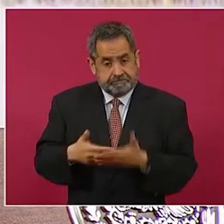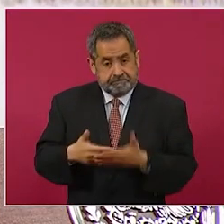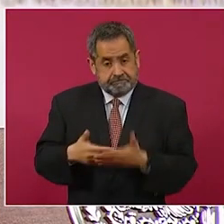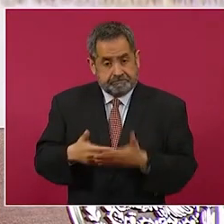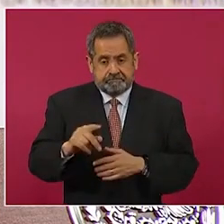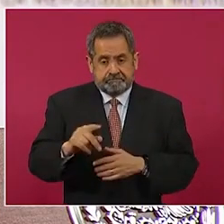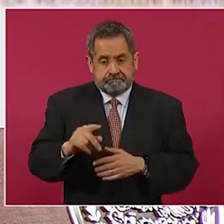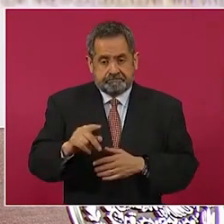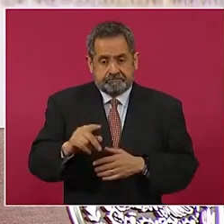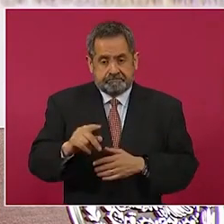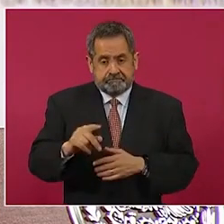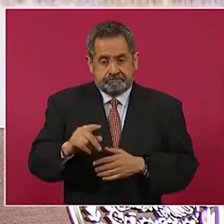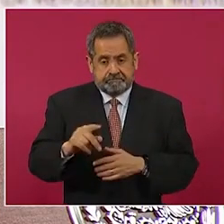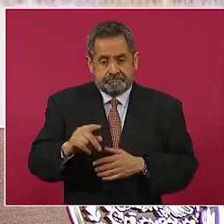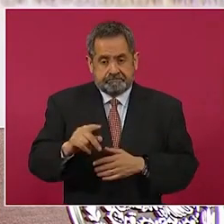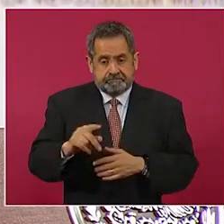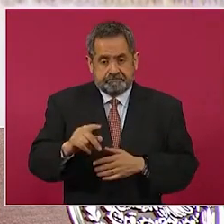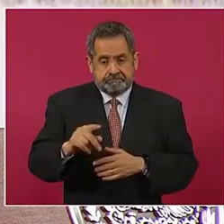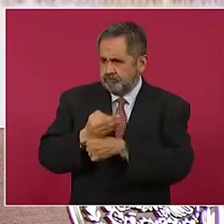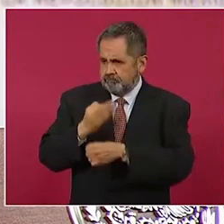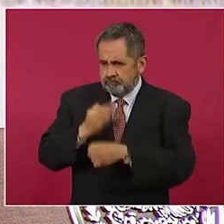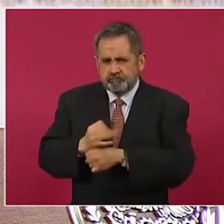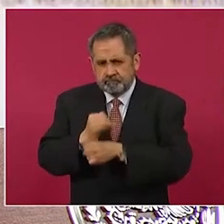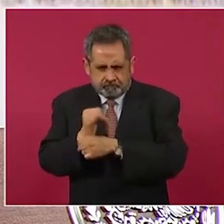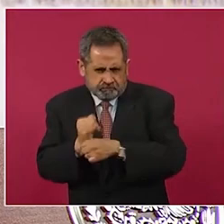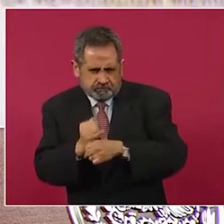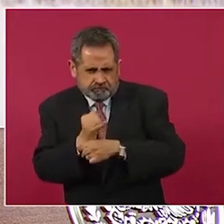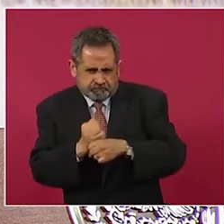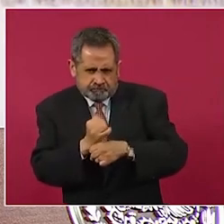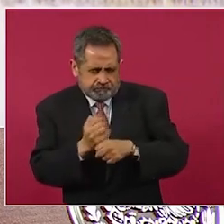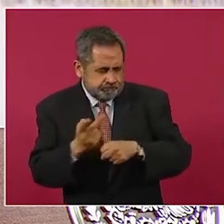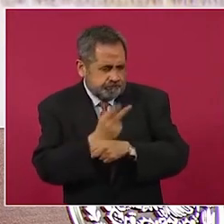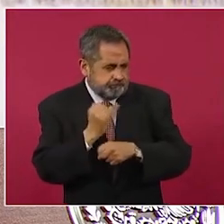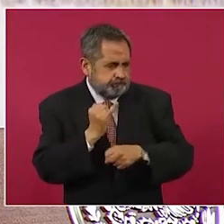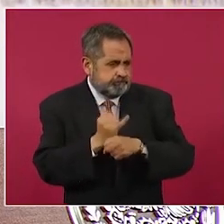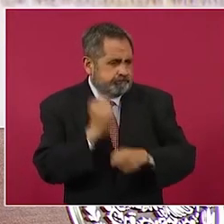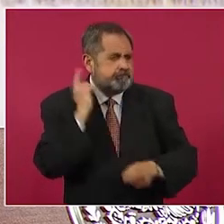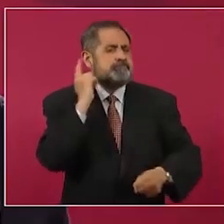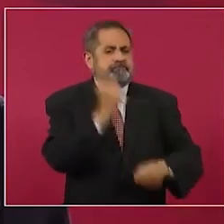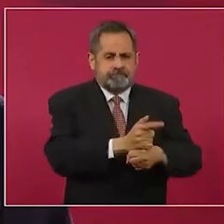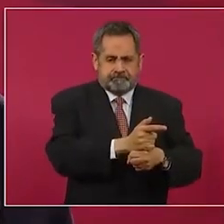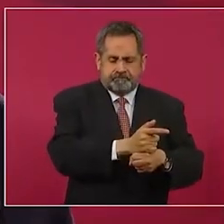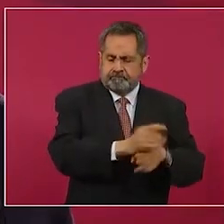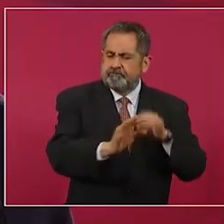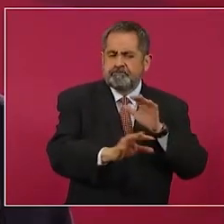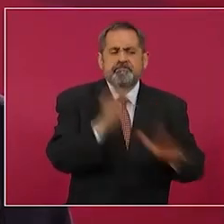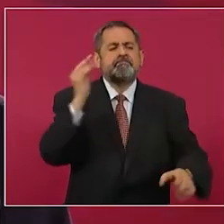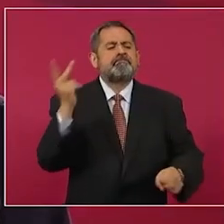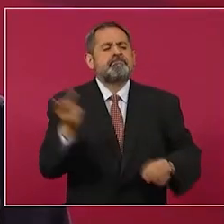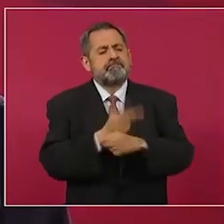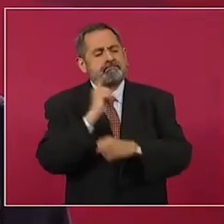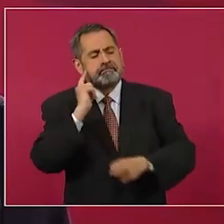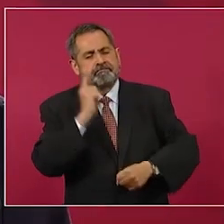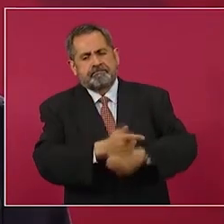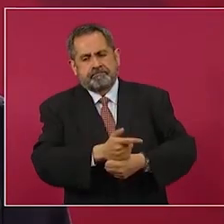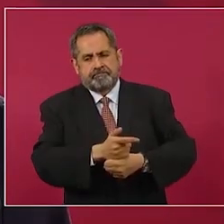Entonces, podemos investigar y llegar al fondo.